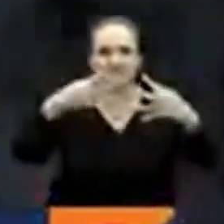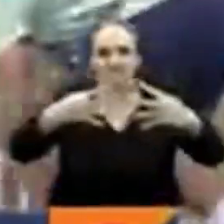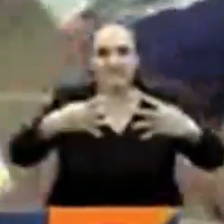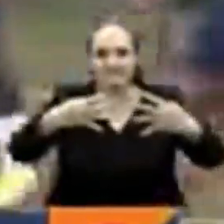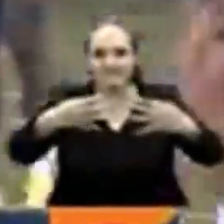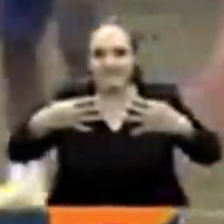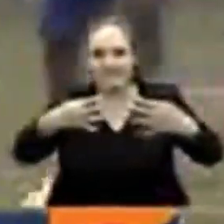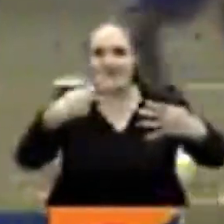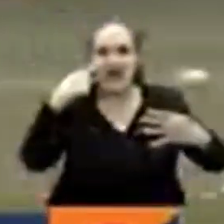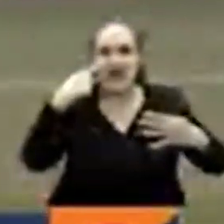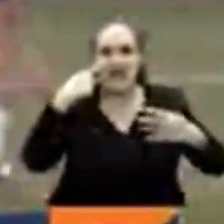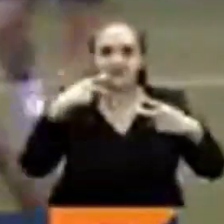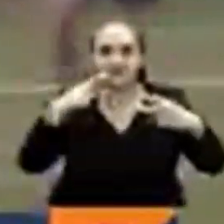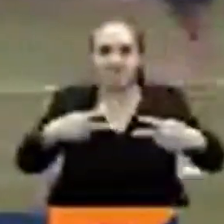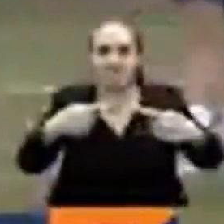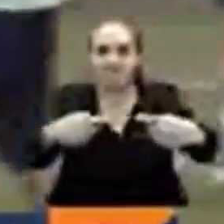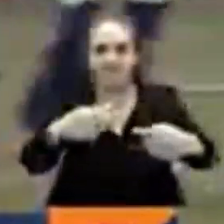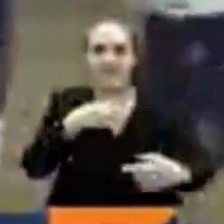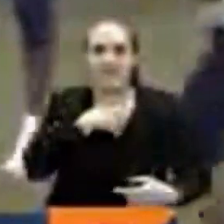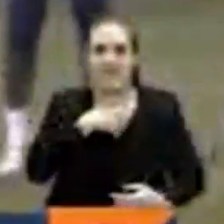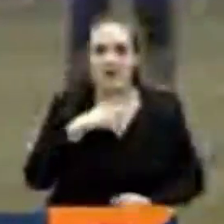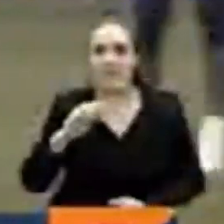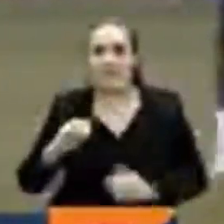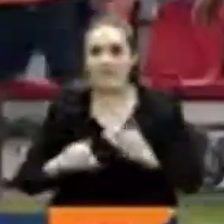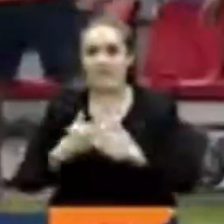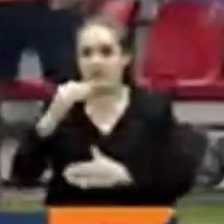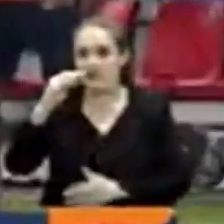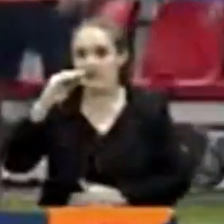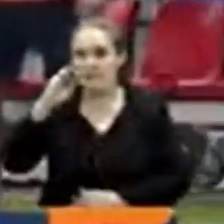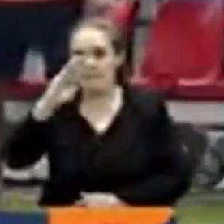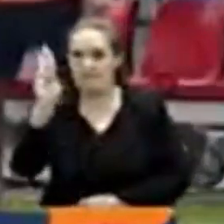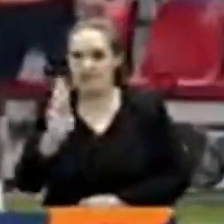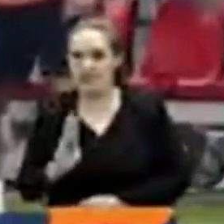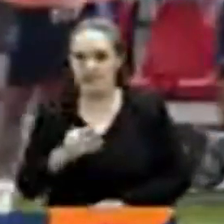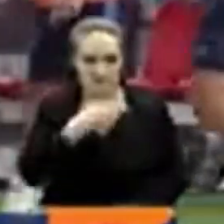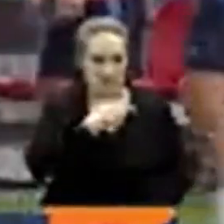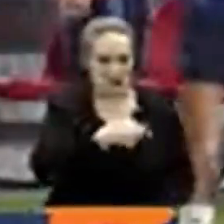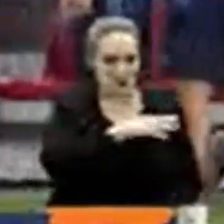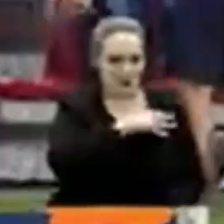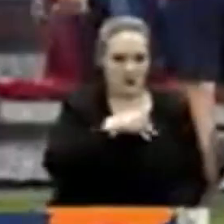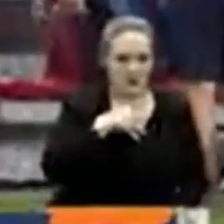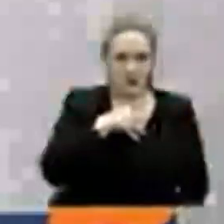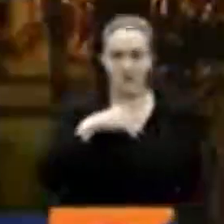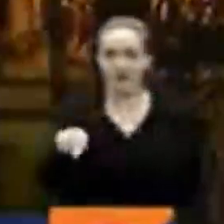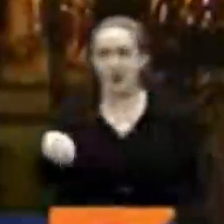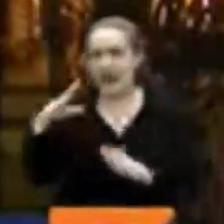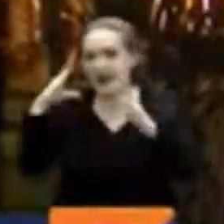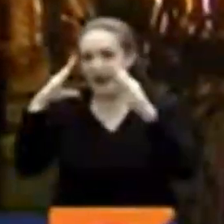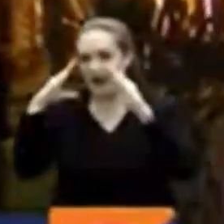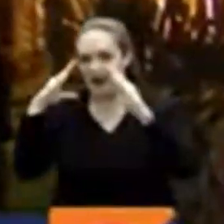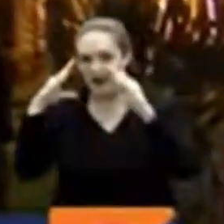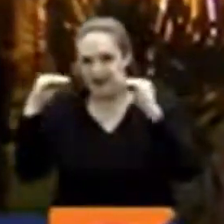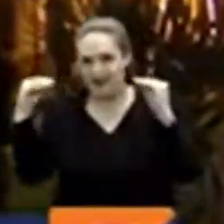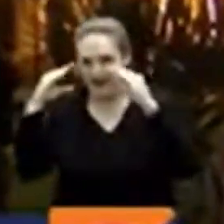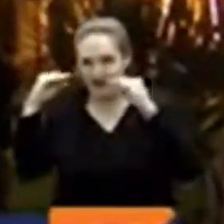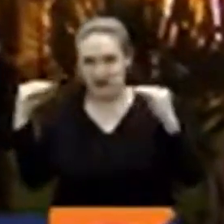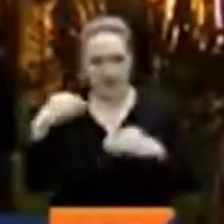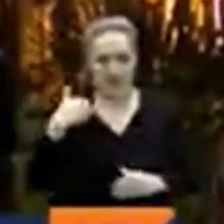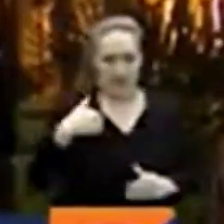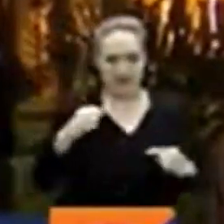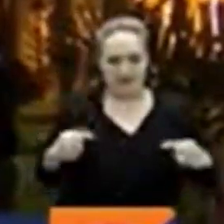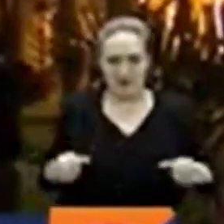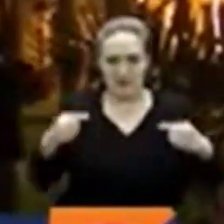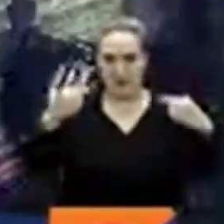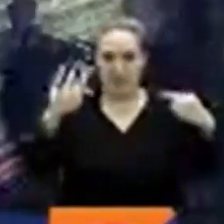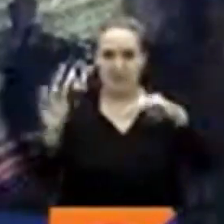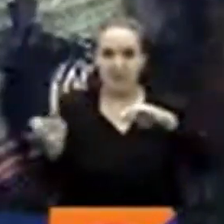nuevo campeón. En la primera llave, Brasil enfrentará a Croacia y Argentina se mide con Países Bajos. 8 de diciembre y ya brilla